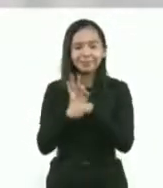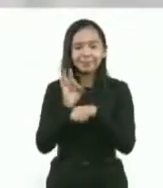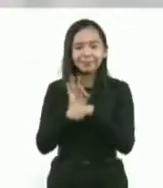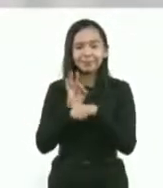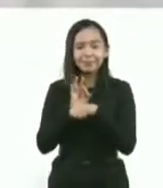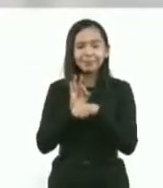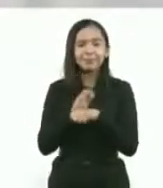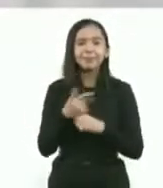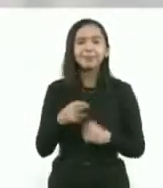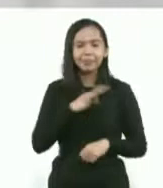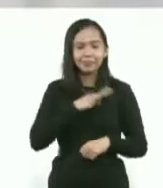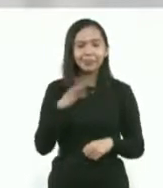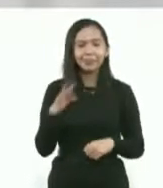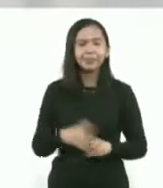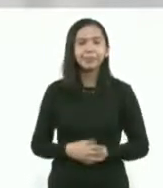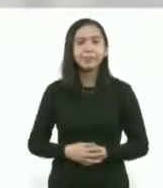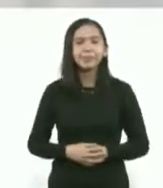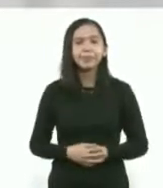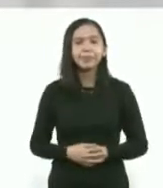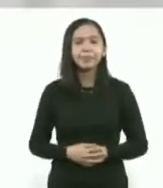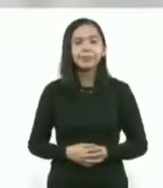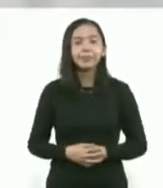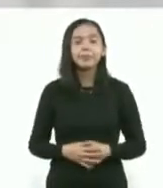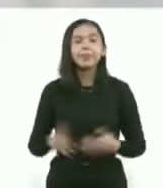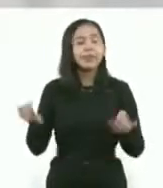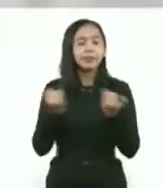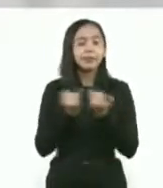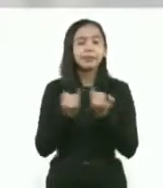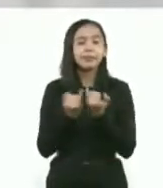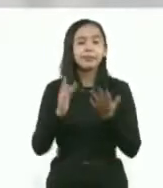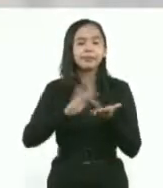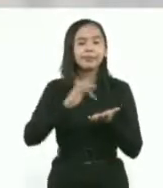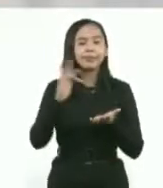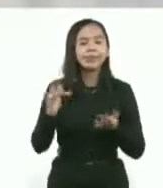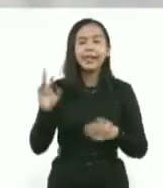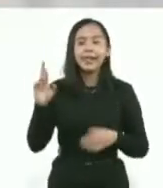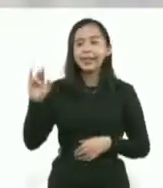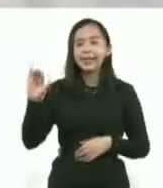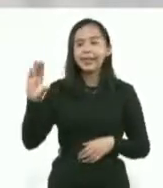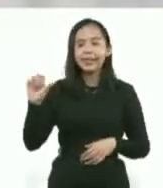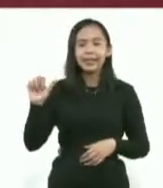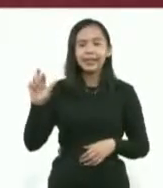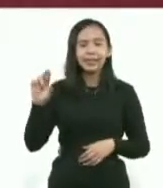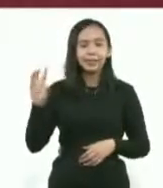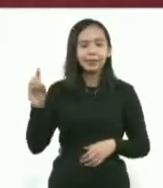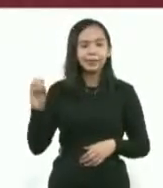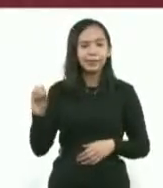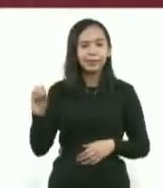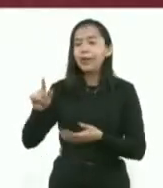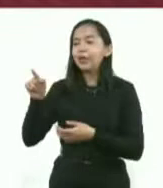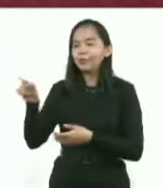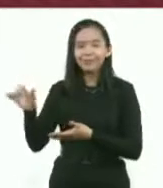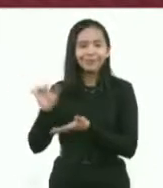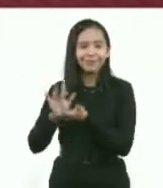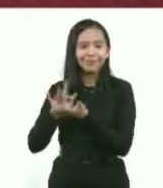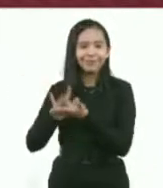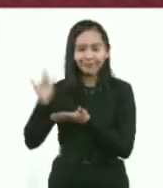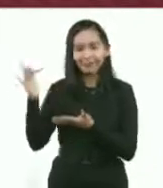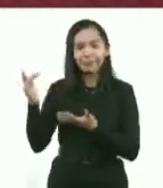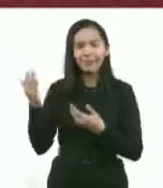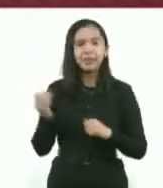mercado de las gasolinas y los precios de las gasolinas. Y pues agradecer muchísimo a Ricardo Schiffel su presencia